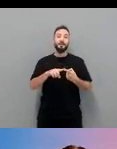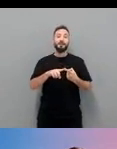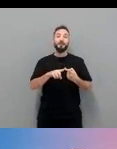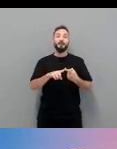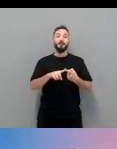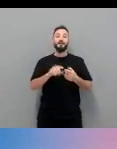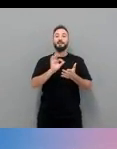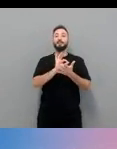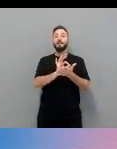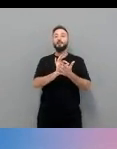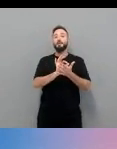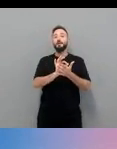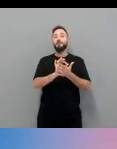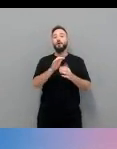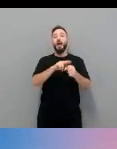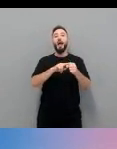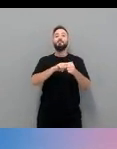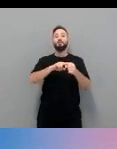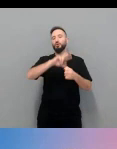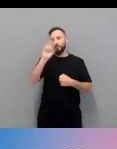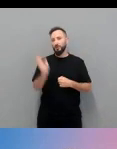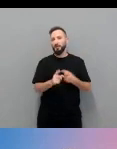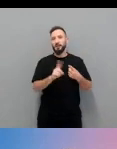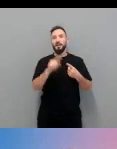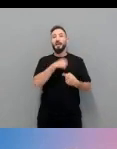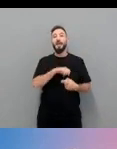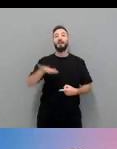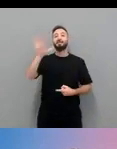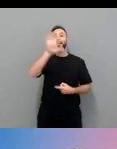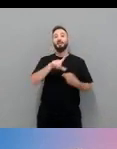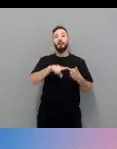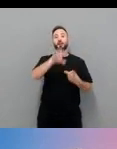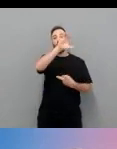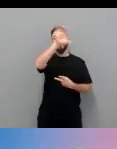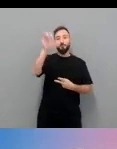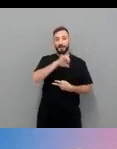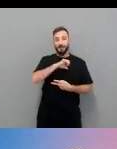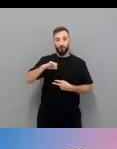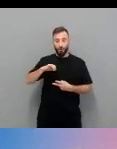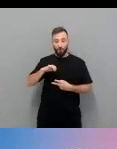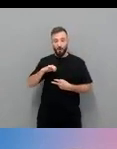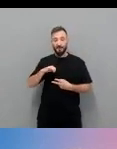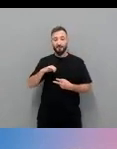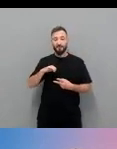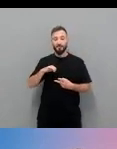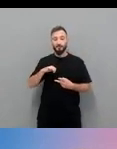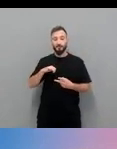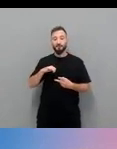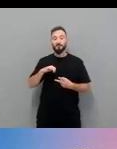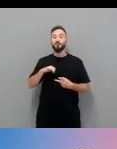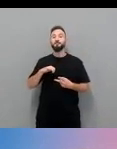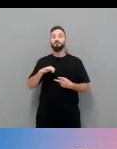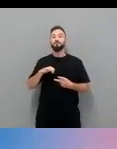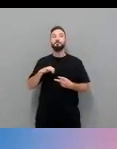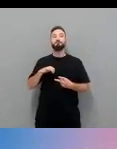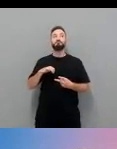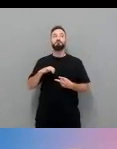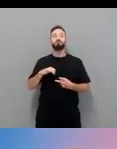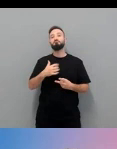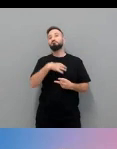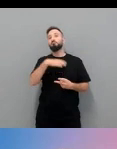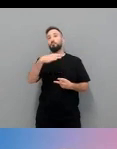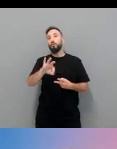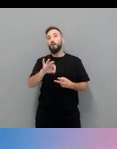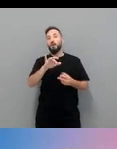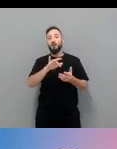varios ámbitos, pues el ámbito estatal, el ámbito de las propias comunidades autónomas que pueden regir ayudas sociales que